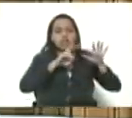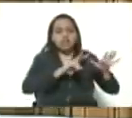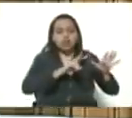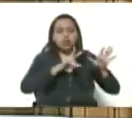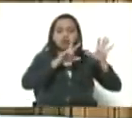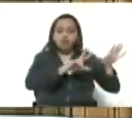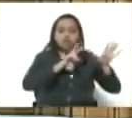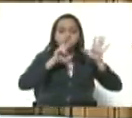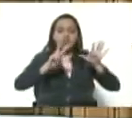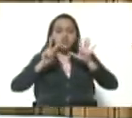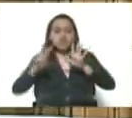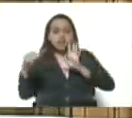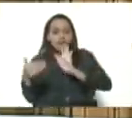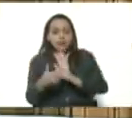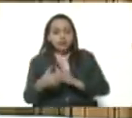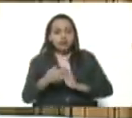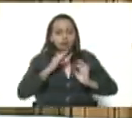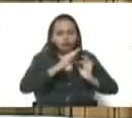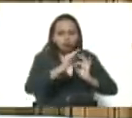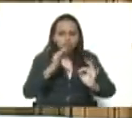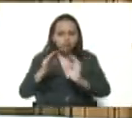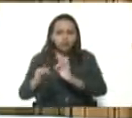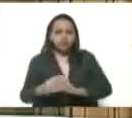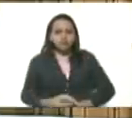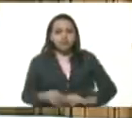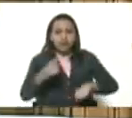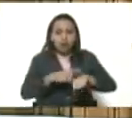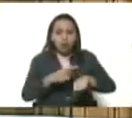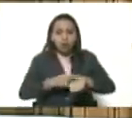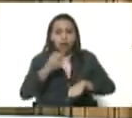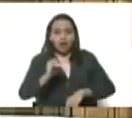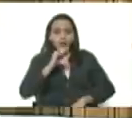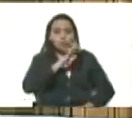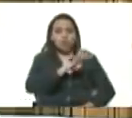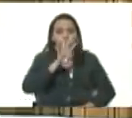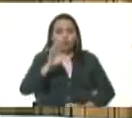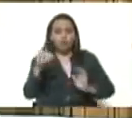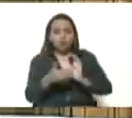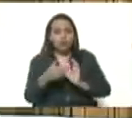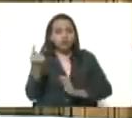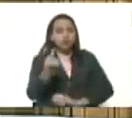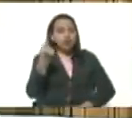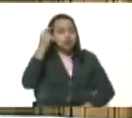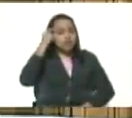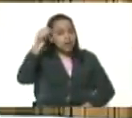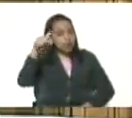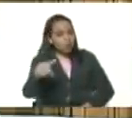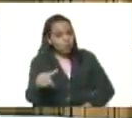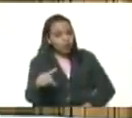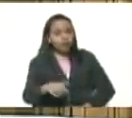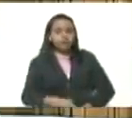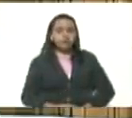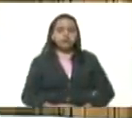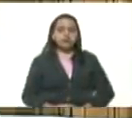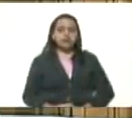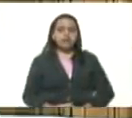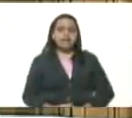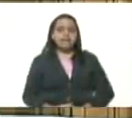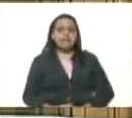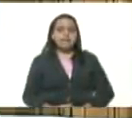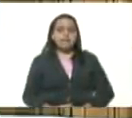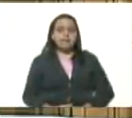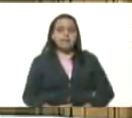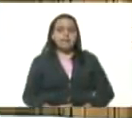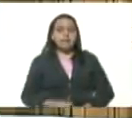3.877.000 casos. A esta hora llevan 44.000 casos solo en el día de hoy. Han tenido